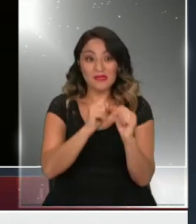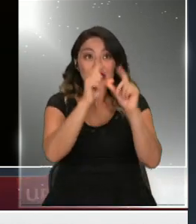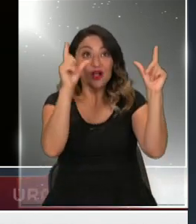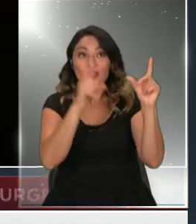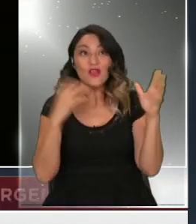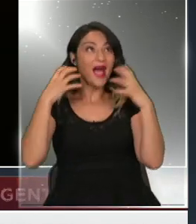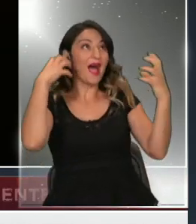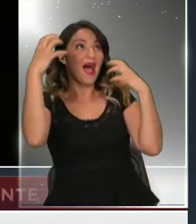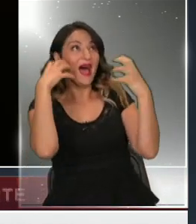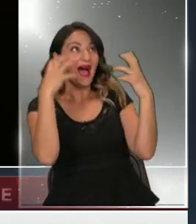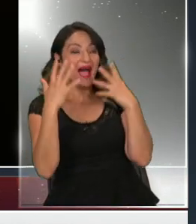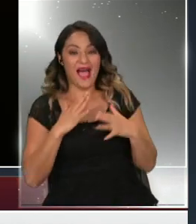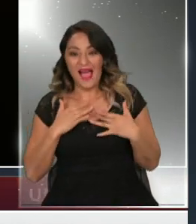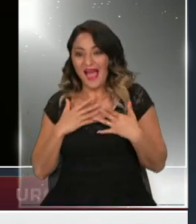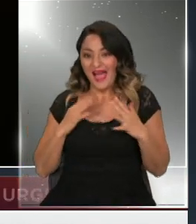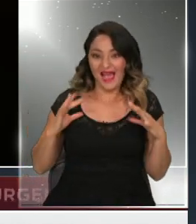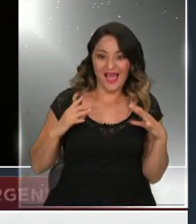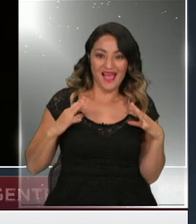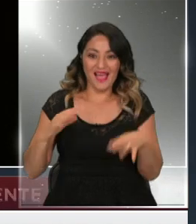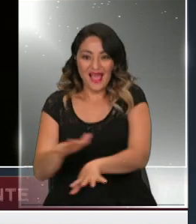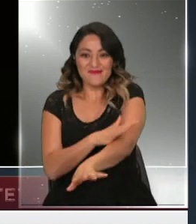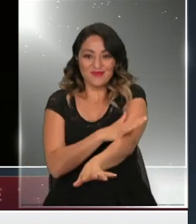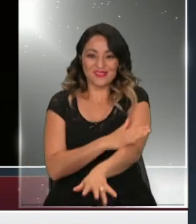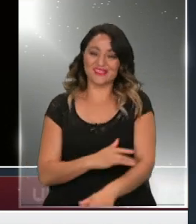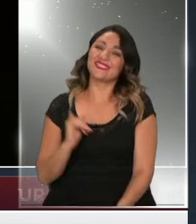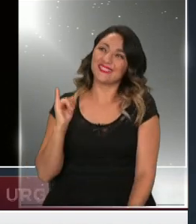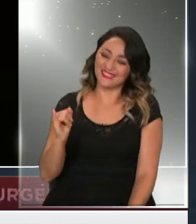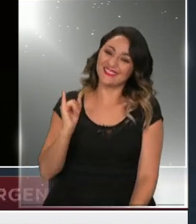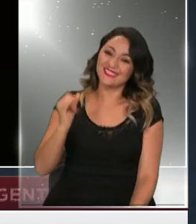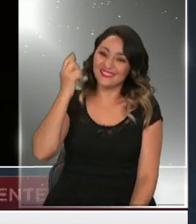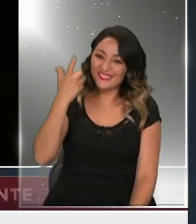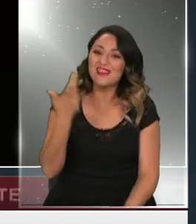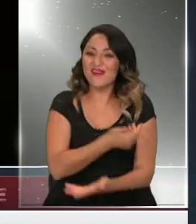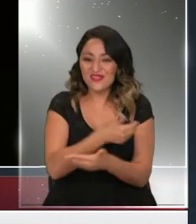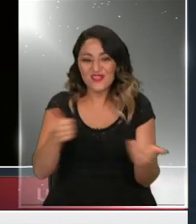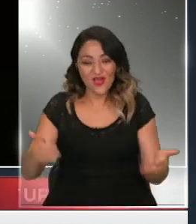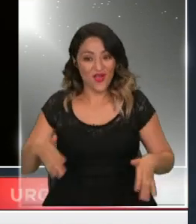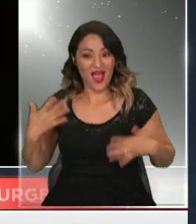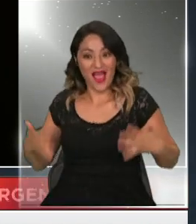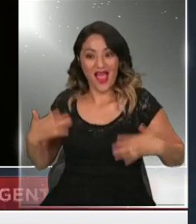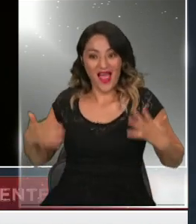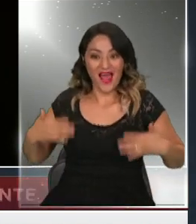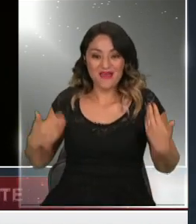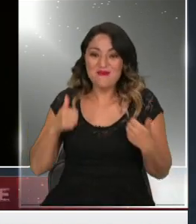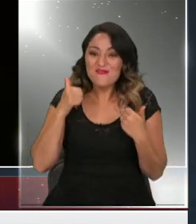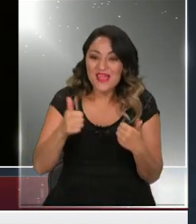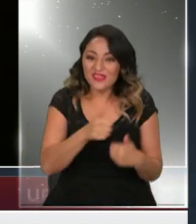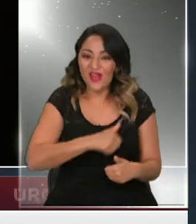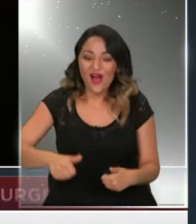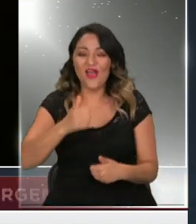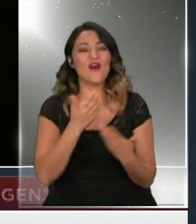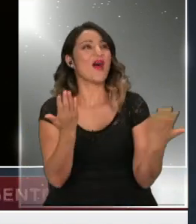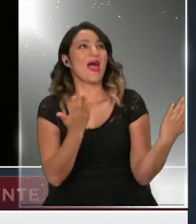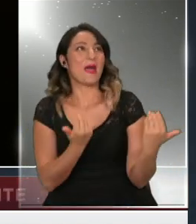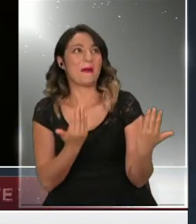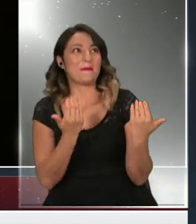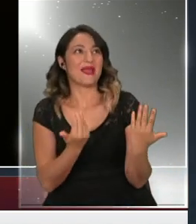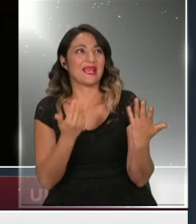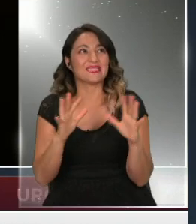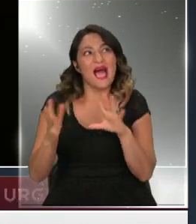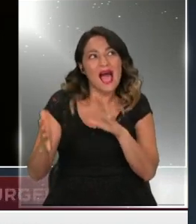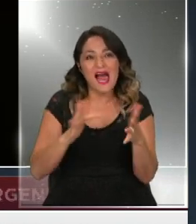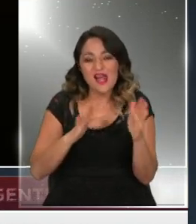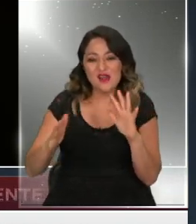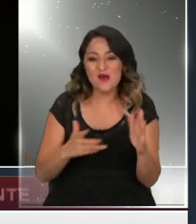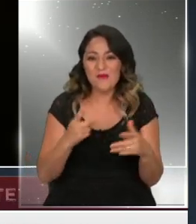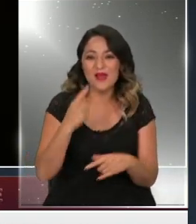llegamos a gritar, imagínate la emoción. De todas maneras, ¿eh? Hay muy buen ánimo, hay esperanza de que puede haber ahí un quiebre para